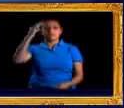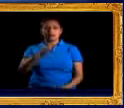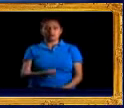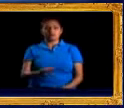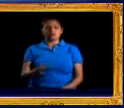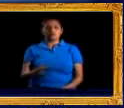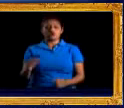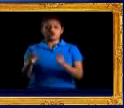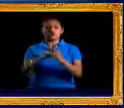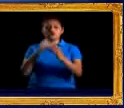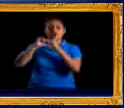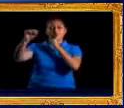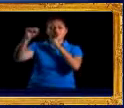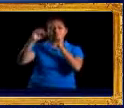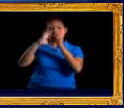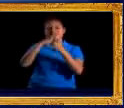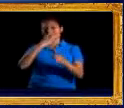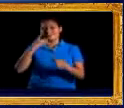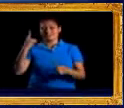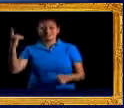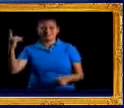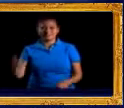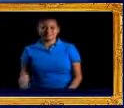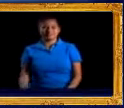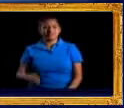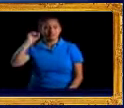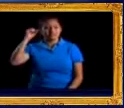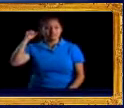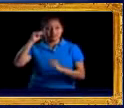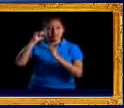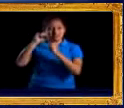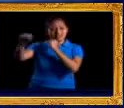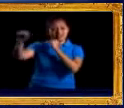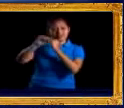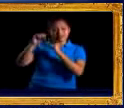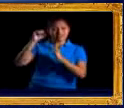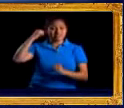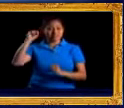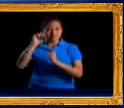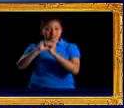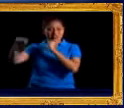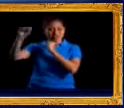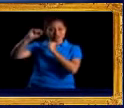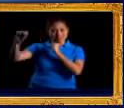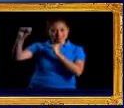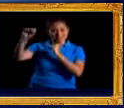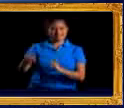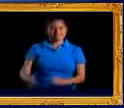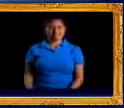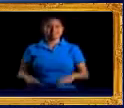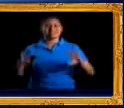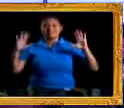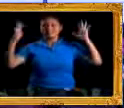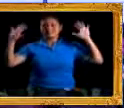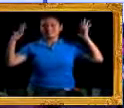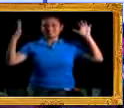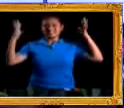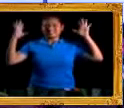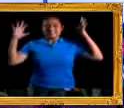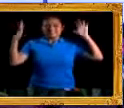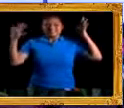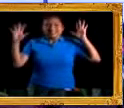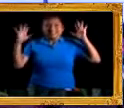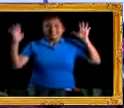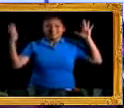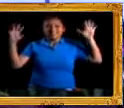Dios. Él viene, hermano, Él viene, el Rey de Reyes viene por la amada, con voz